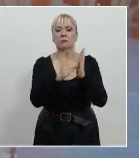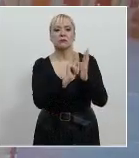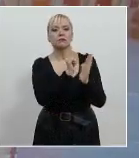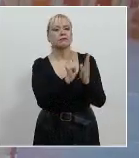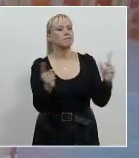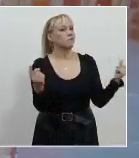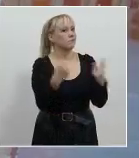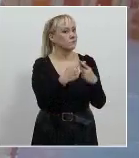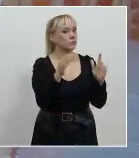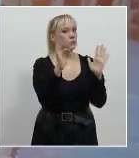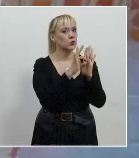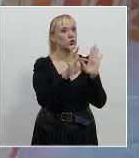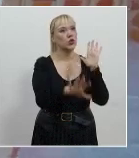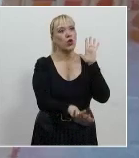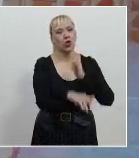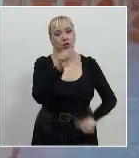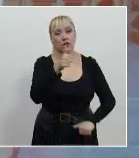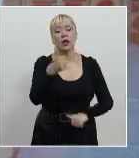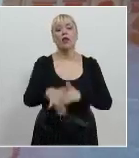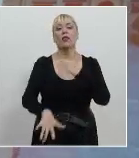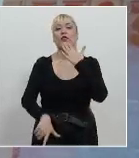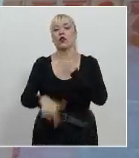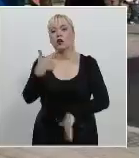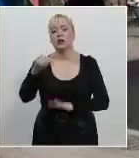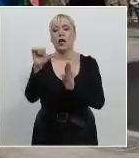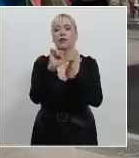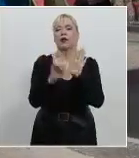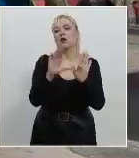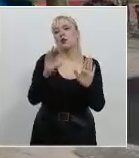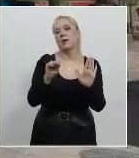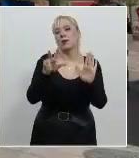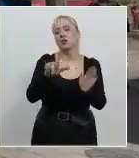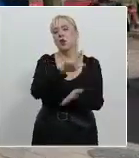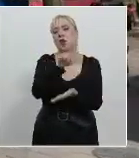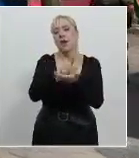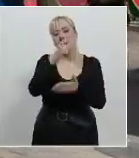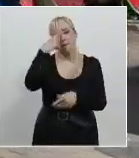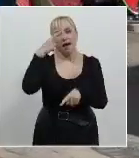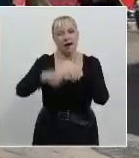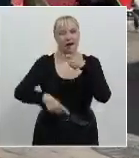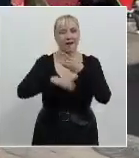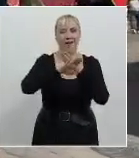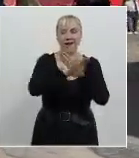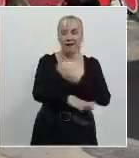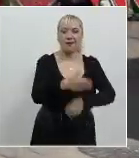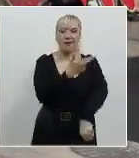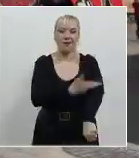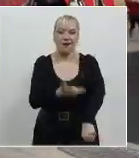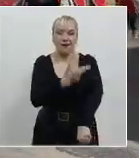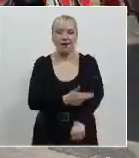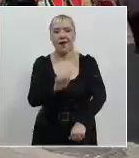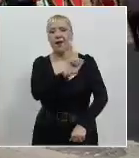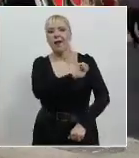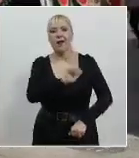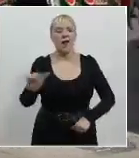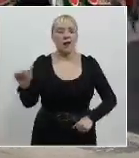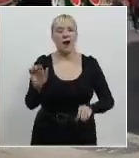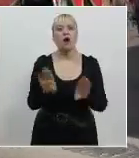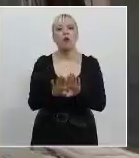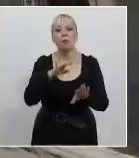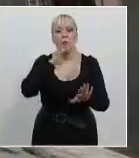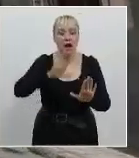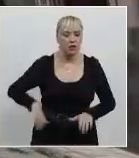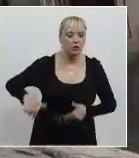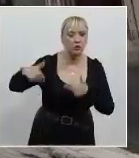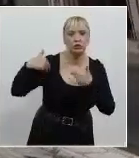las fracciones 11ª y 12ª del artículo 98 de la Ley para la Prevención y Gestión Integral de Residuos Sólidos para